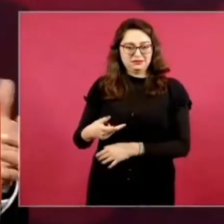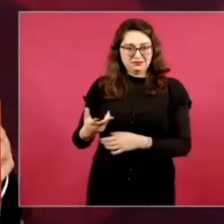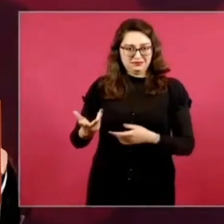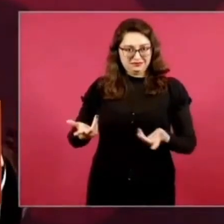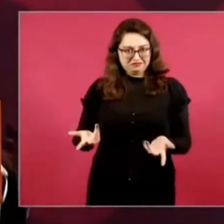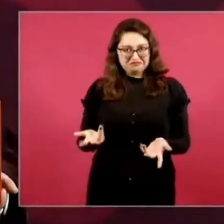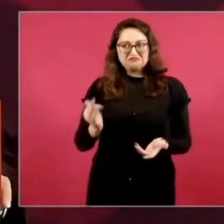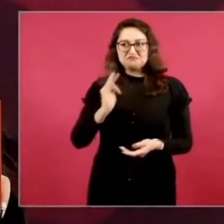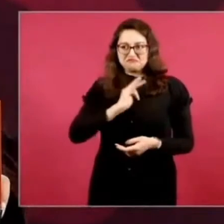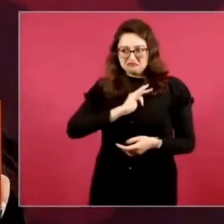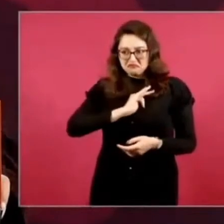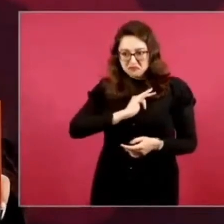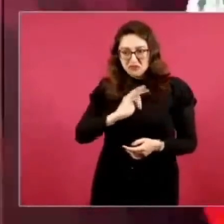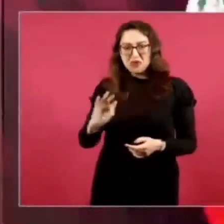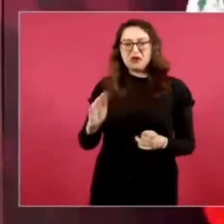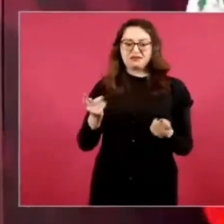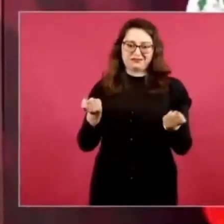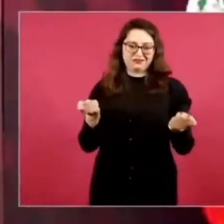Si